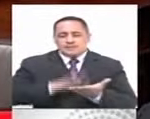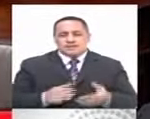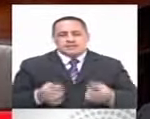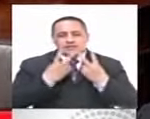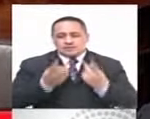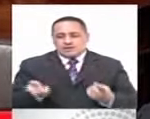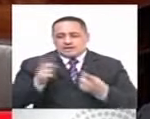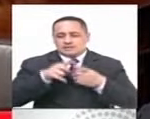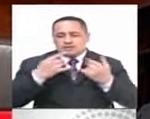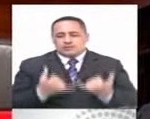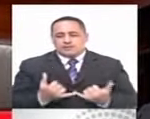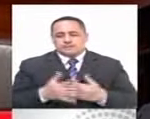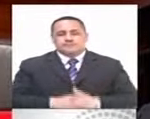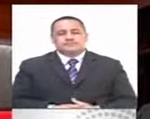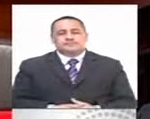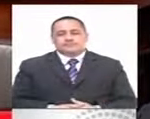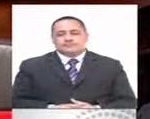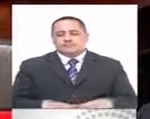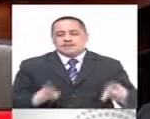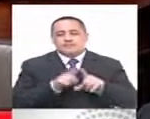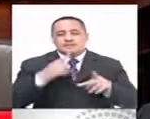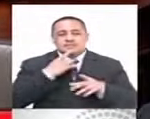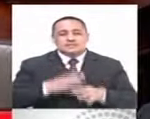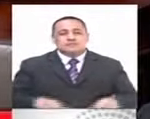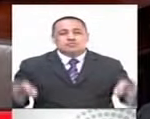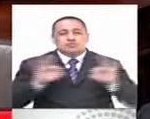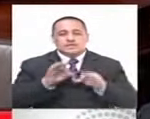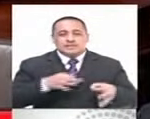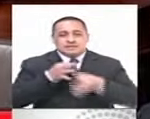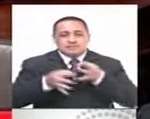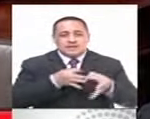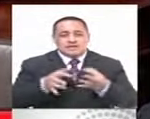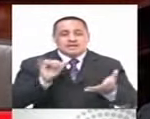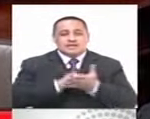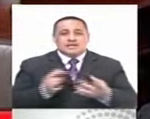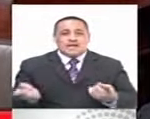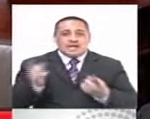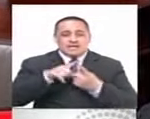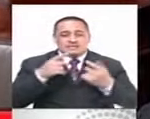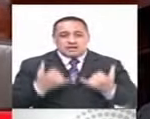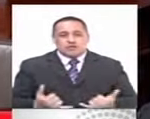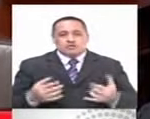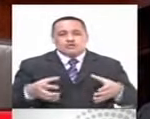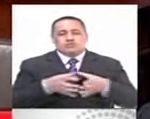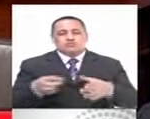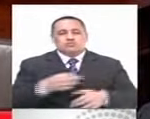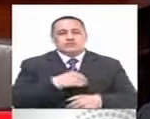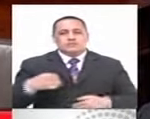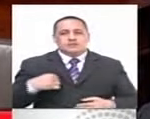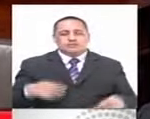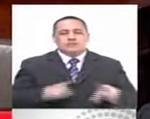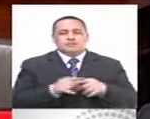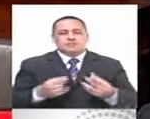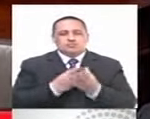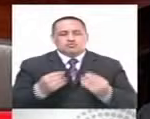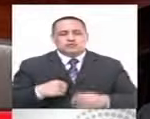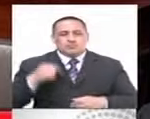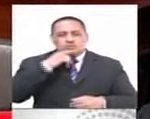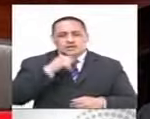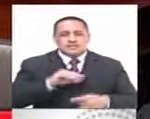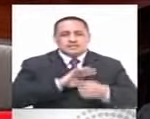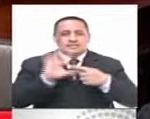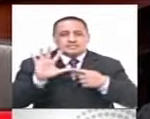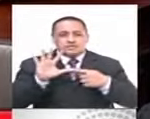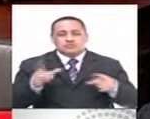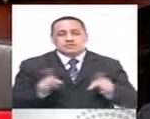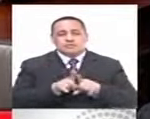sucedido hasta el día de hoy. Es importante destacar que en este gabinete la presencia de más mujeres, de 5,